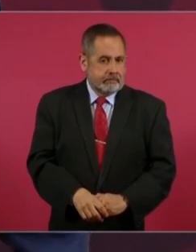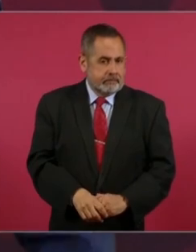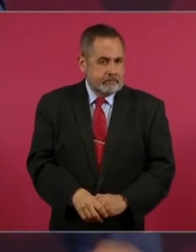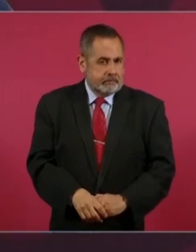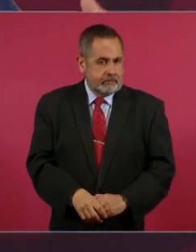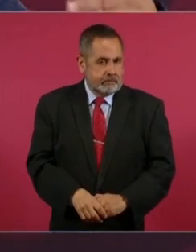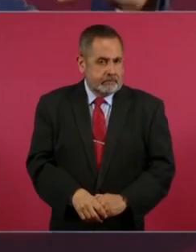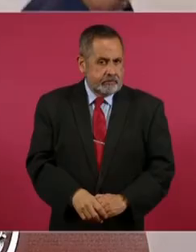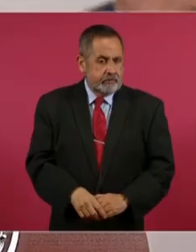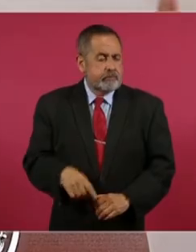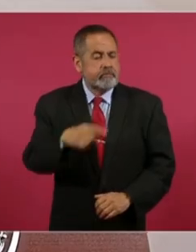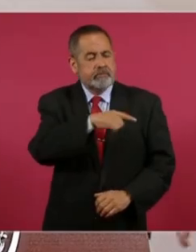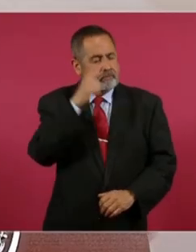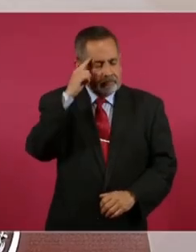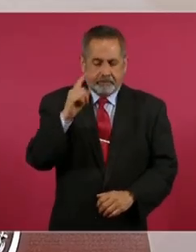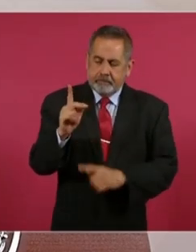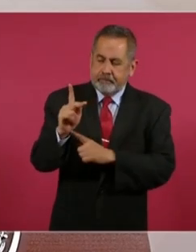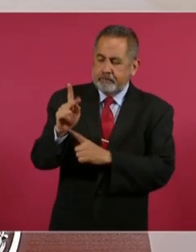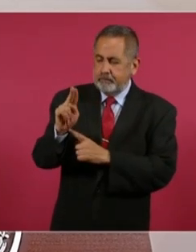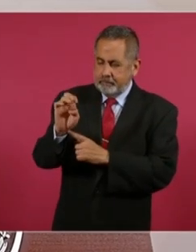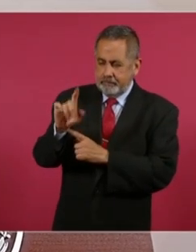Por la connotación que tiene.